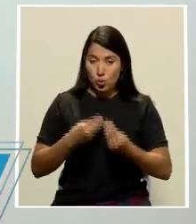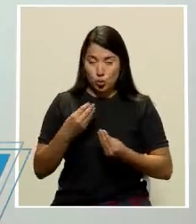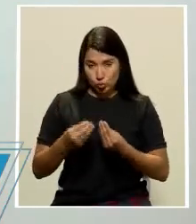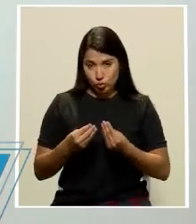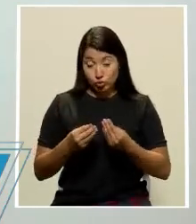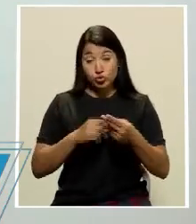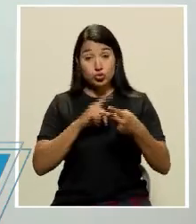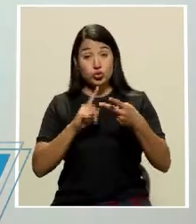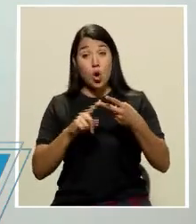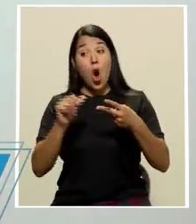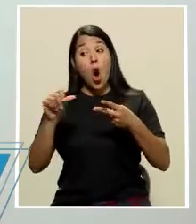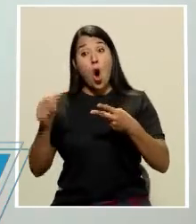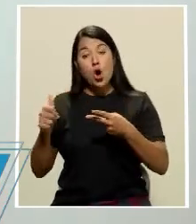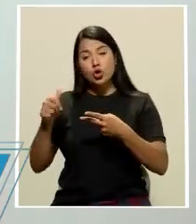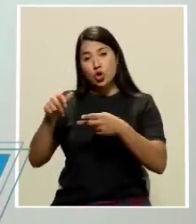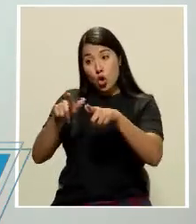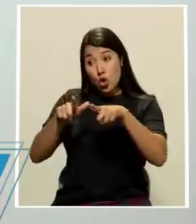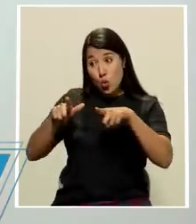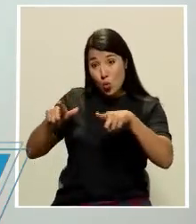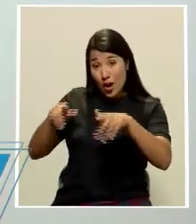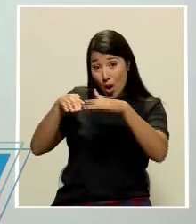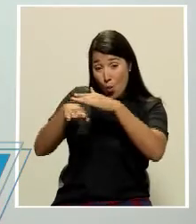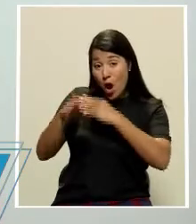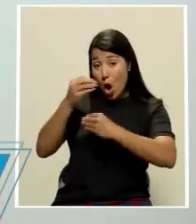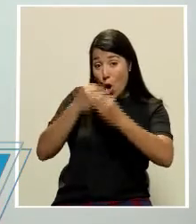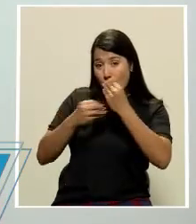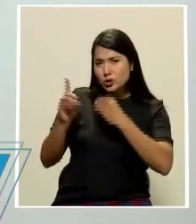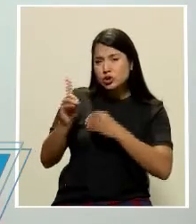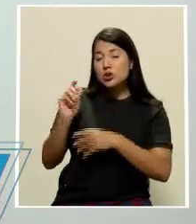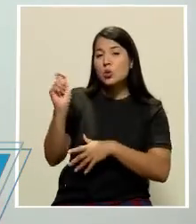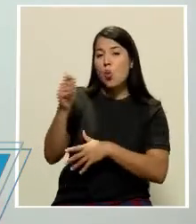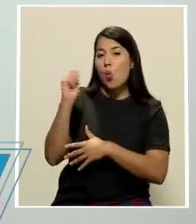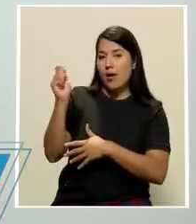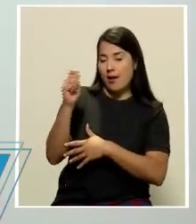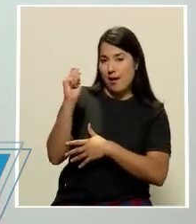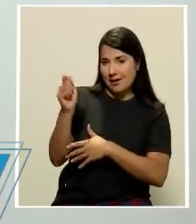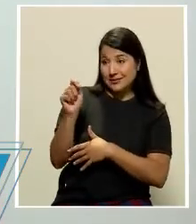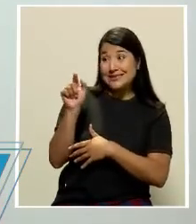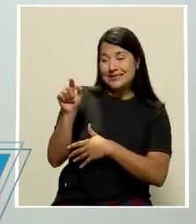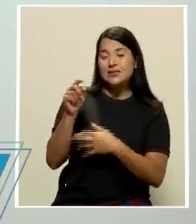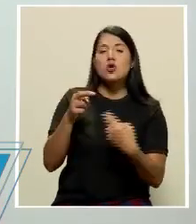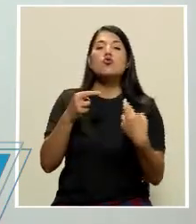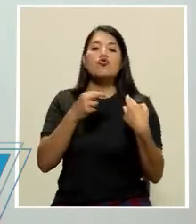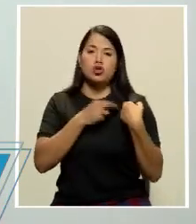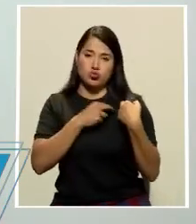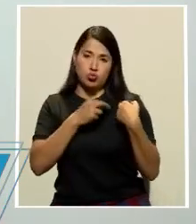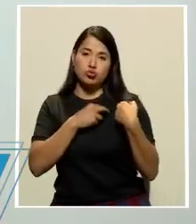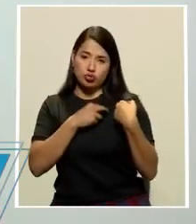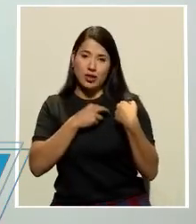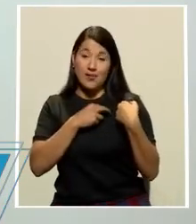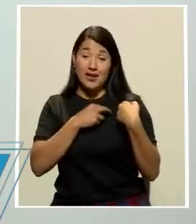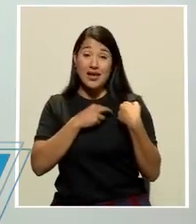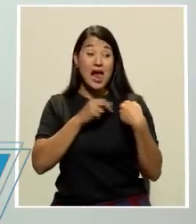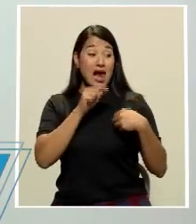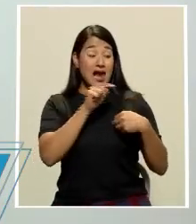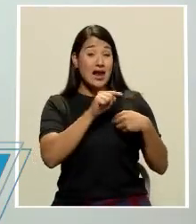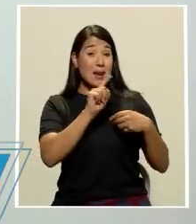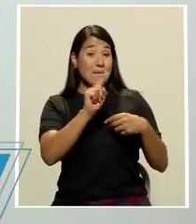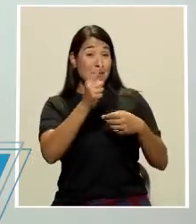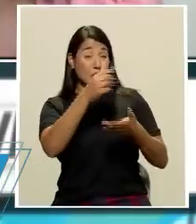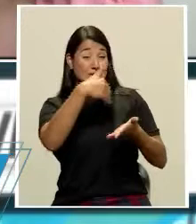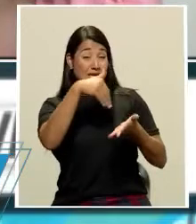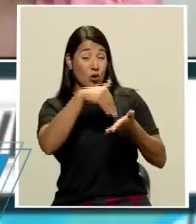donaciones, y luego tenemos una sede en la provincia de Guanacaste, que hace la distribución del otro 6%.